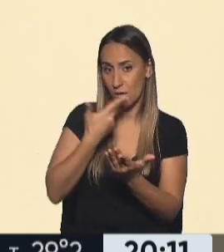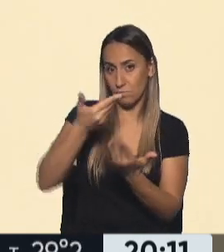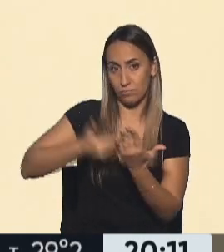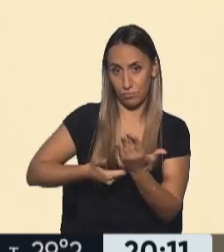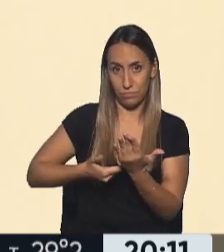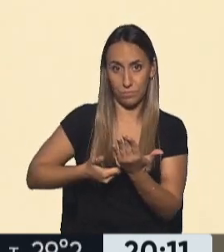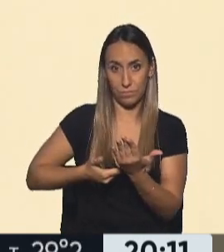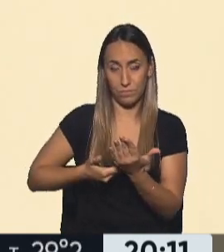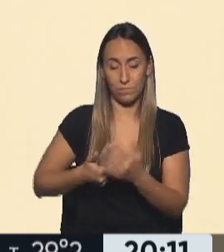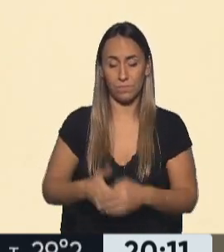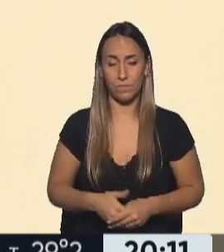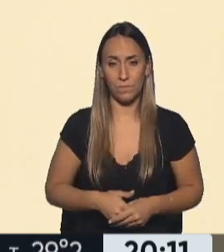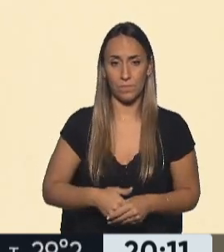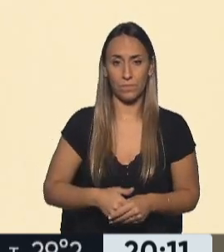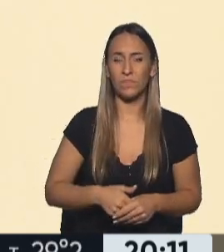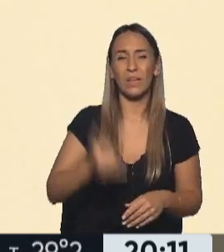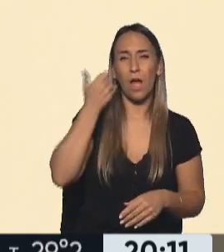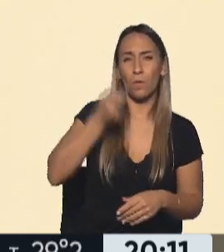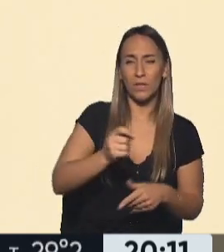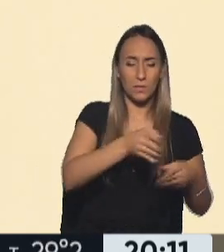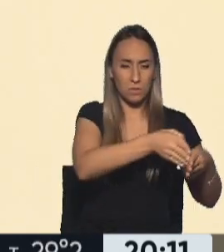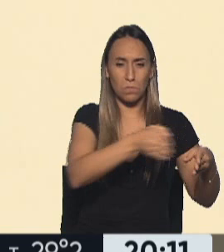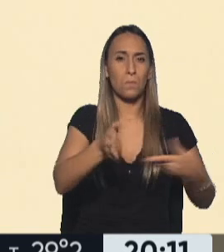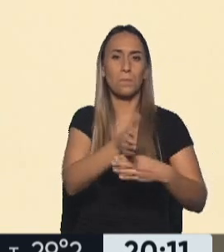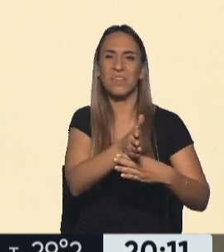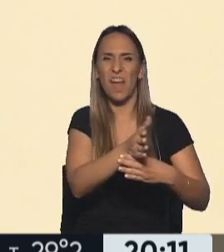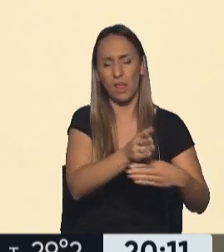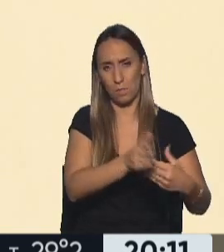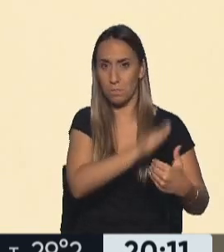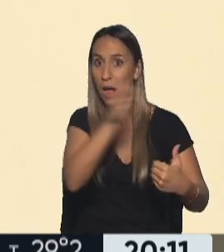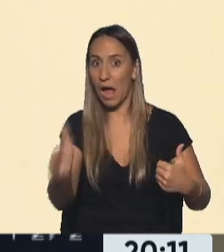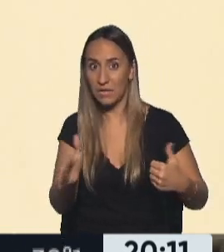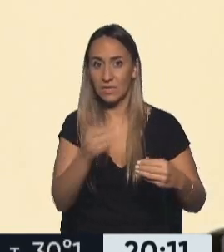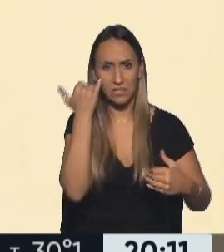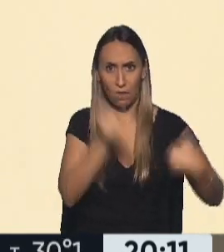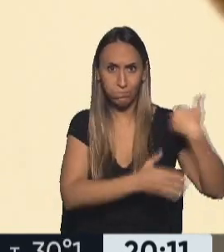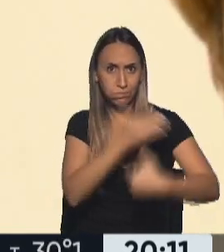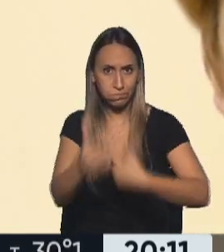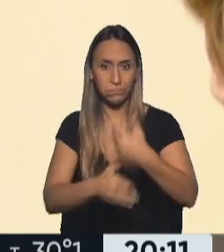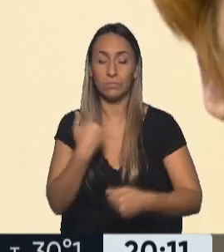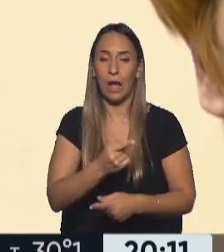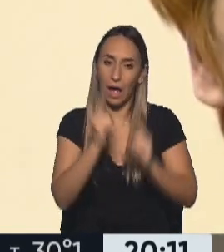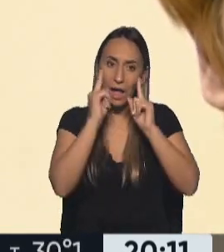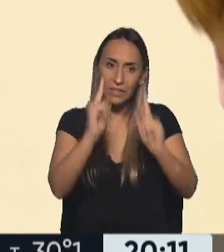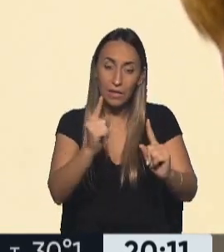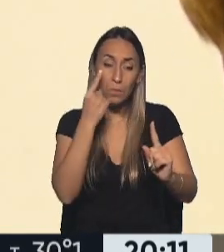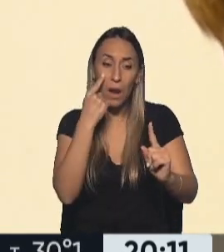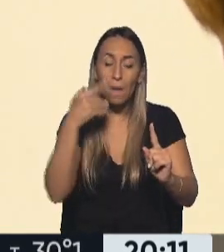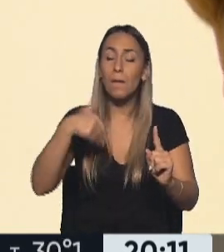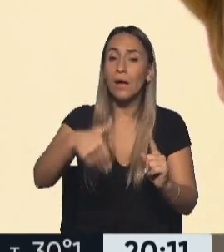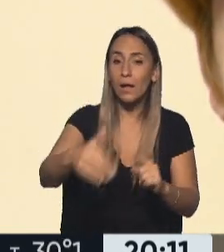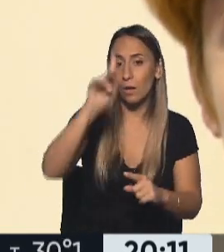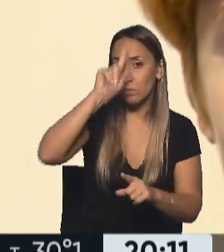estamos, o sea, pasamos de más de la mitad de la instrucción probatoria. No debería tardar tanto para que tengamos un